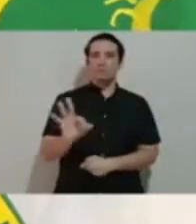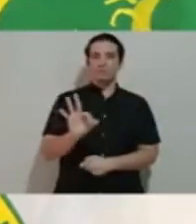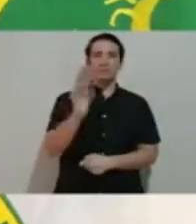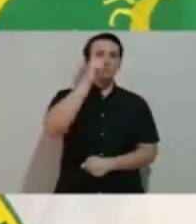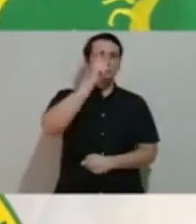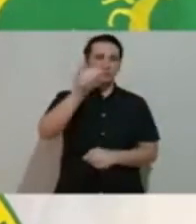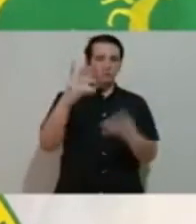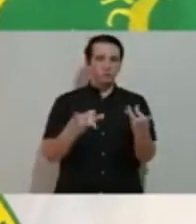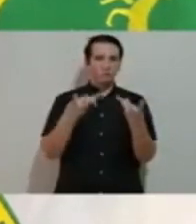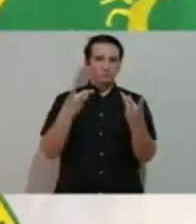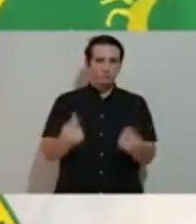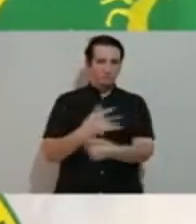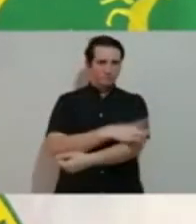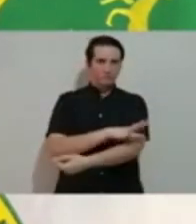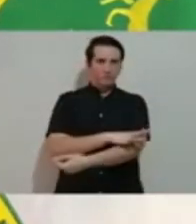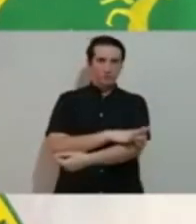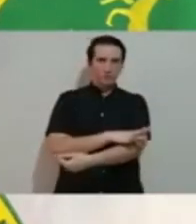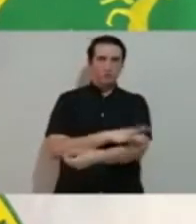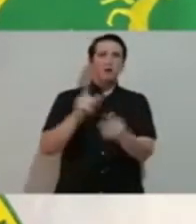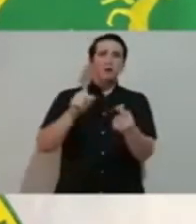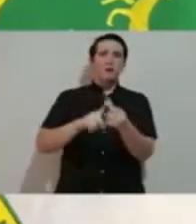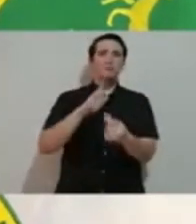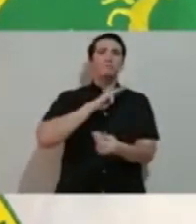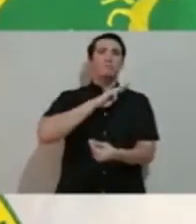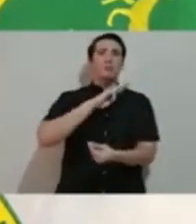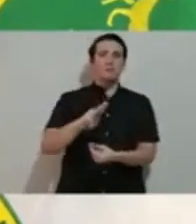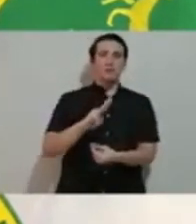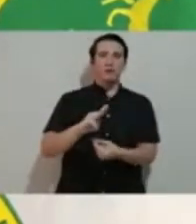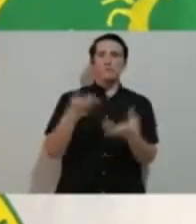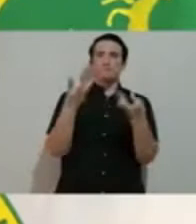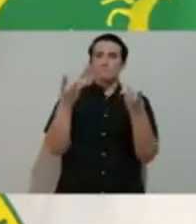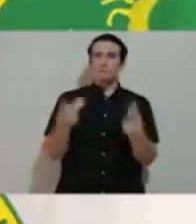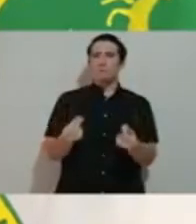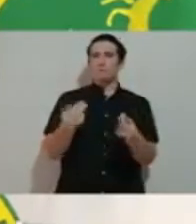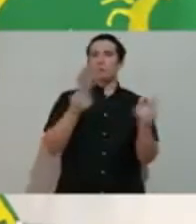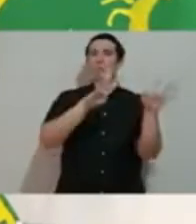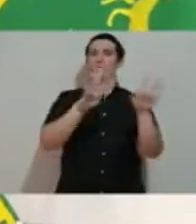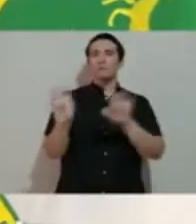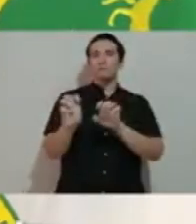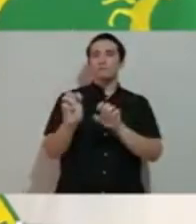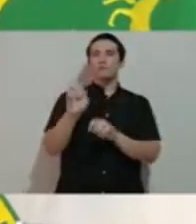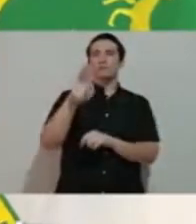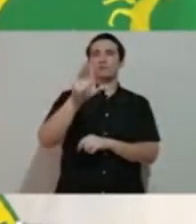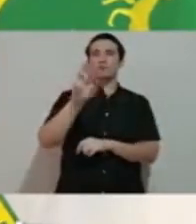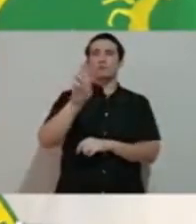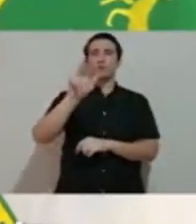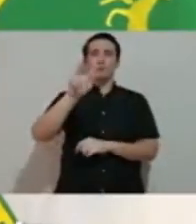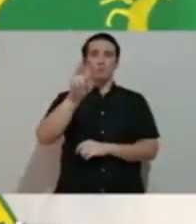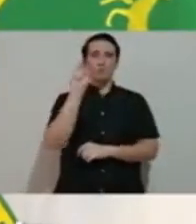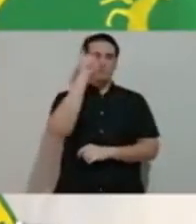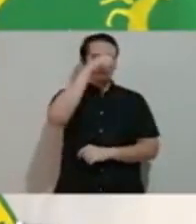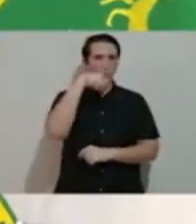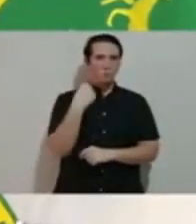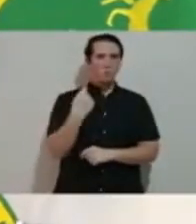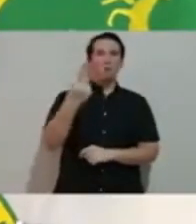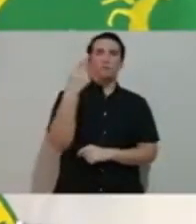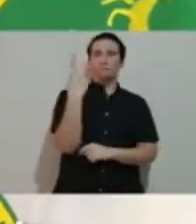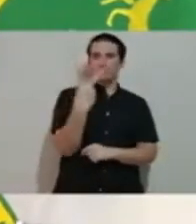50% del recibo de consumo de energía eléctrica a quienes se mantengan con un consumo de hasta 400 kilowatts hora